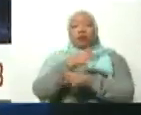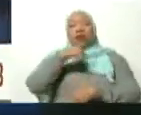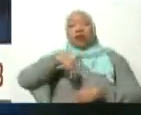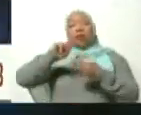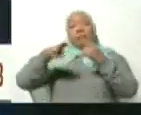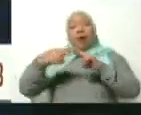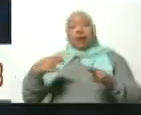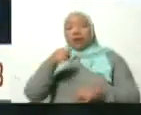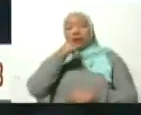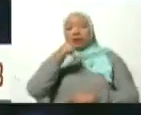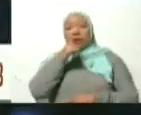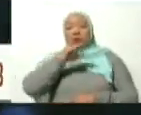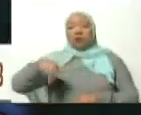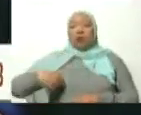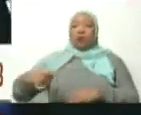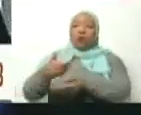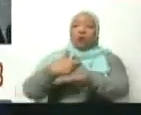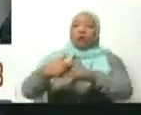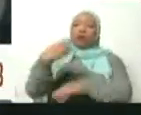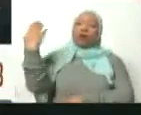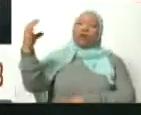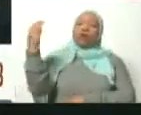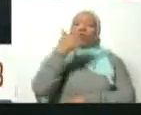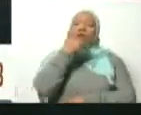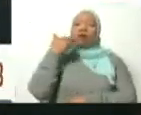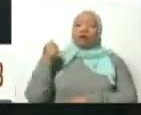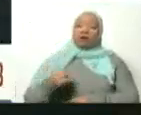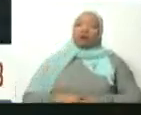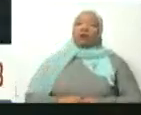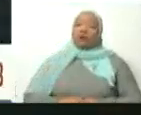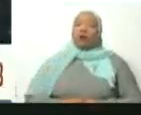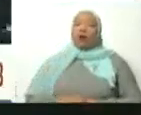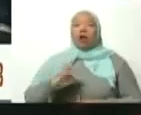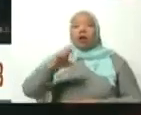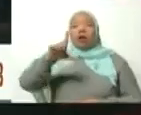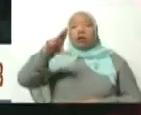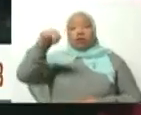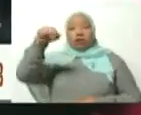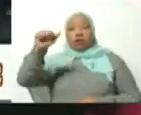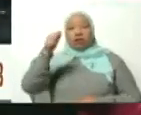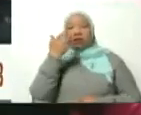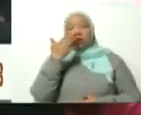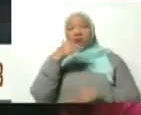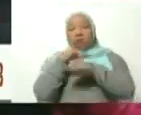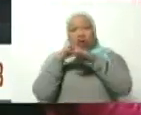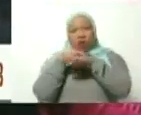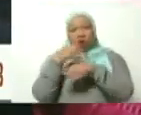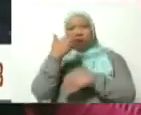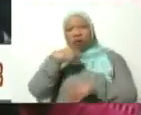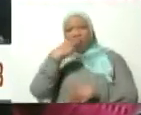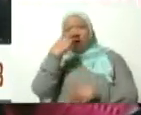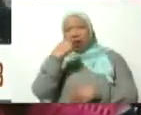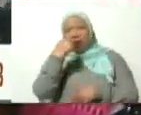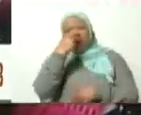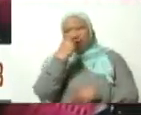paz entre el gobierno de Colombia y el ELN. Perdón, pero ando con una gripe no